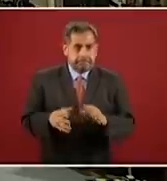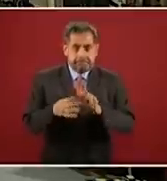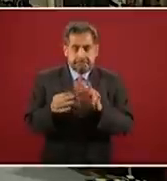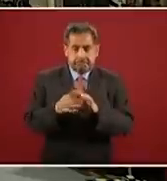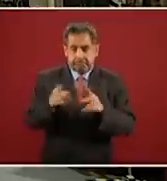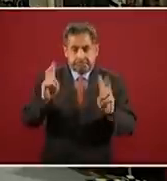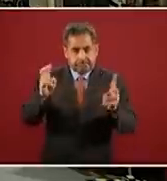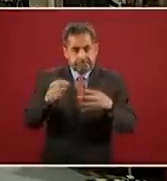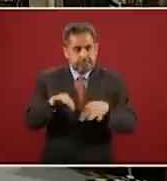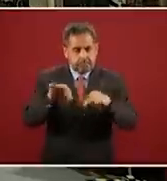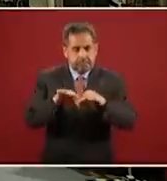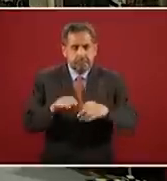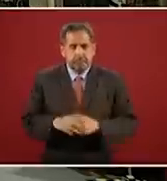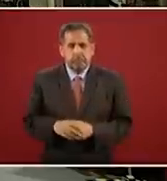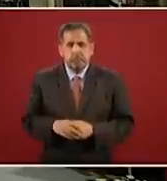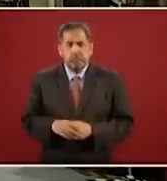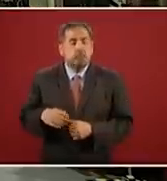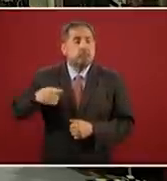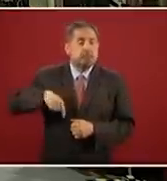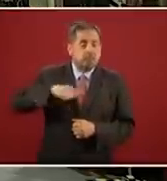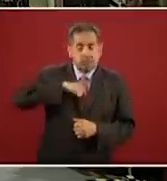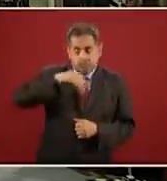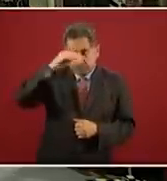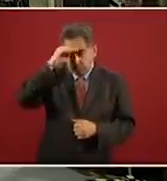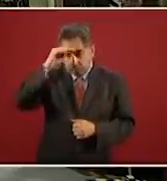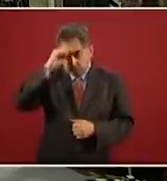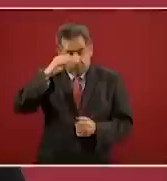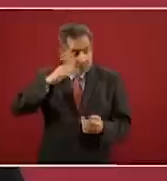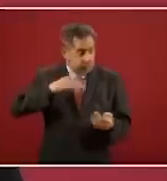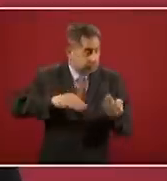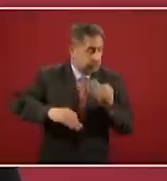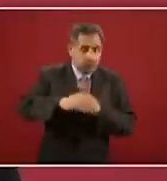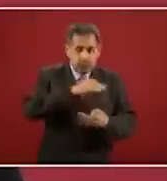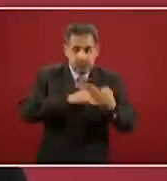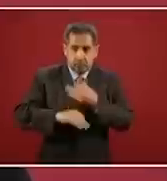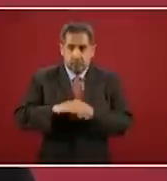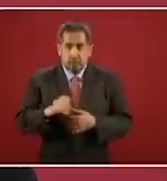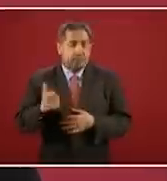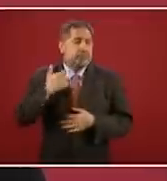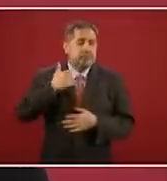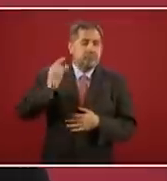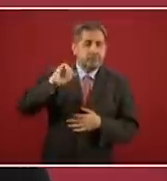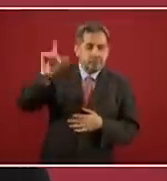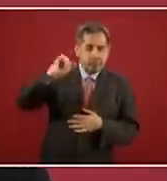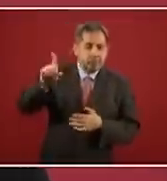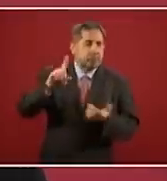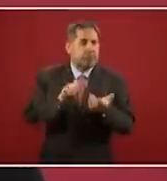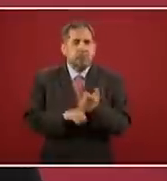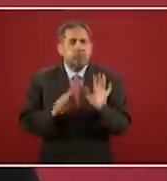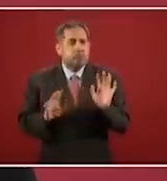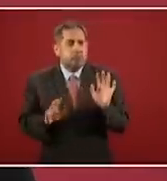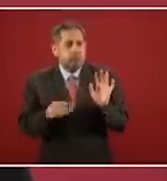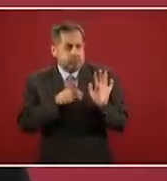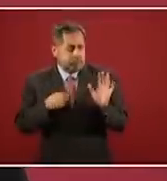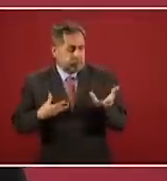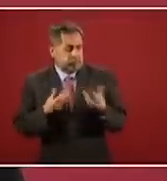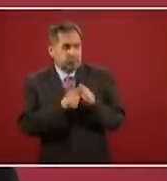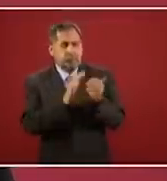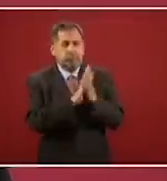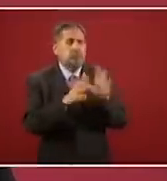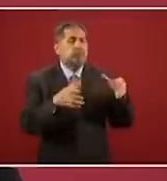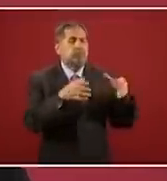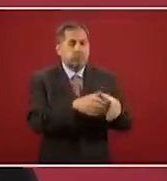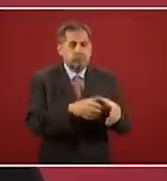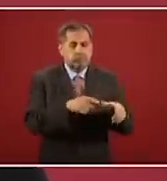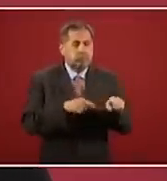es un tema importante. En realidad nosotros consideramos que todas las personas, sean exfuncionarios públicos o sean miembros de grupos delictivos, si